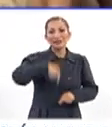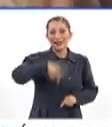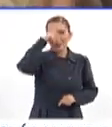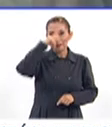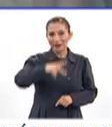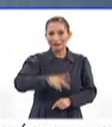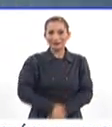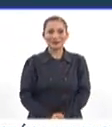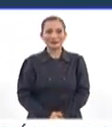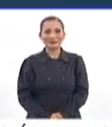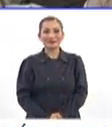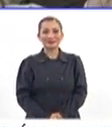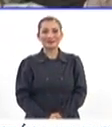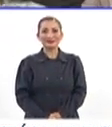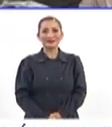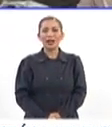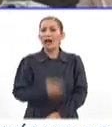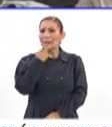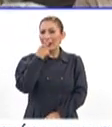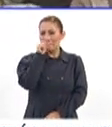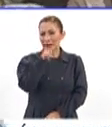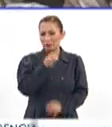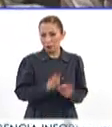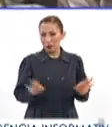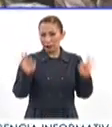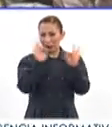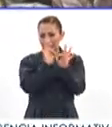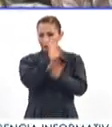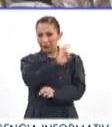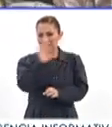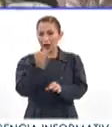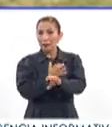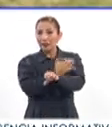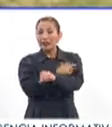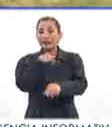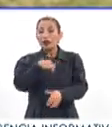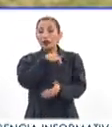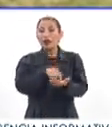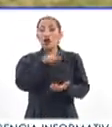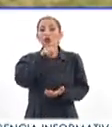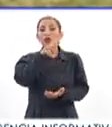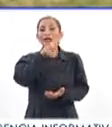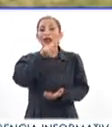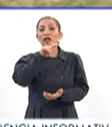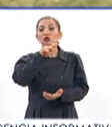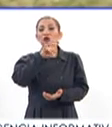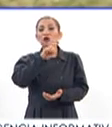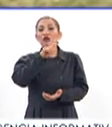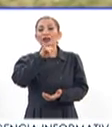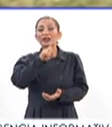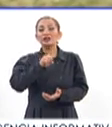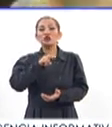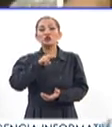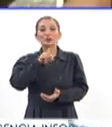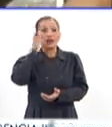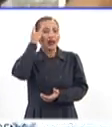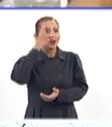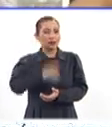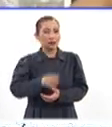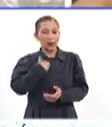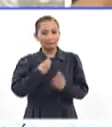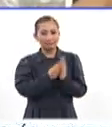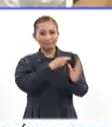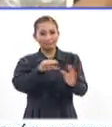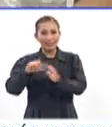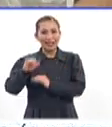país. Para hablar sobre la importancia de esta fecha, nos acompañará en el estudio Luis Arturo Fuentes, subdirector de capacitación de lenguas